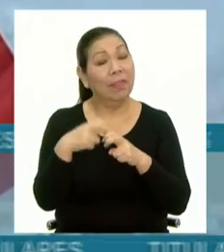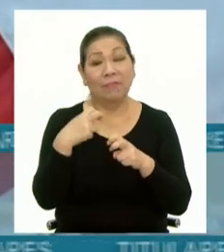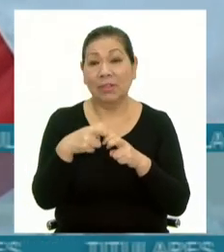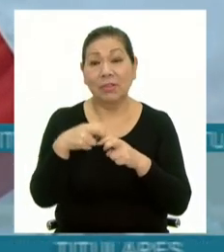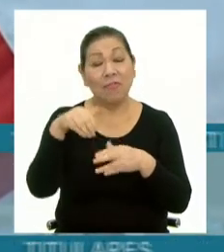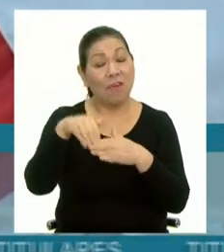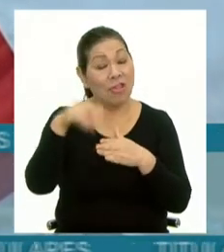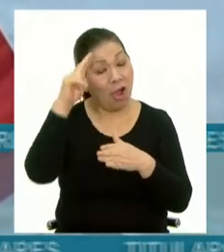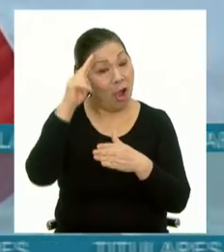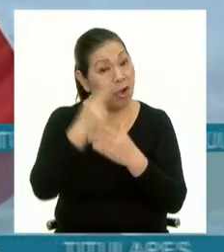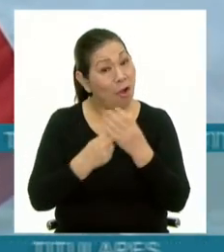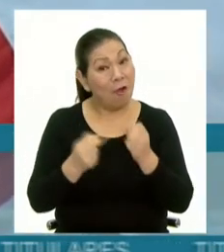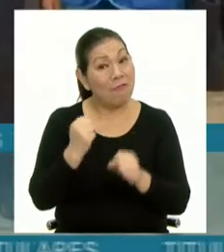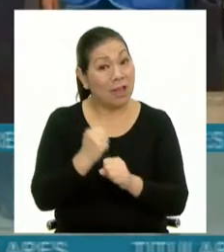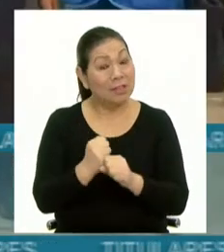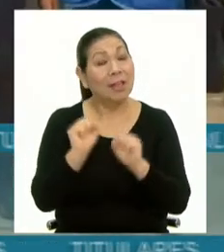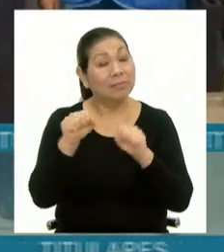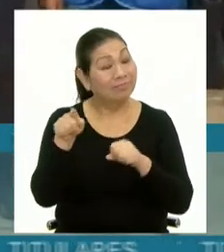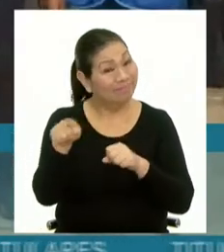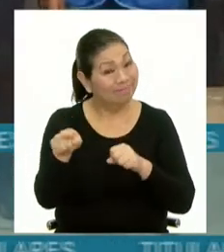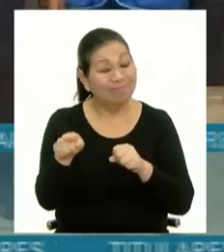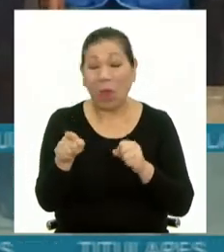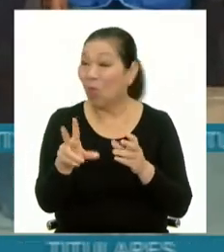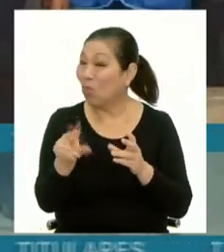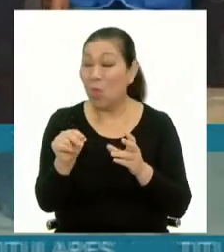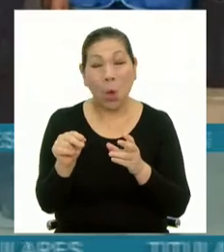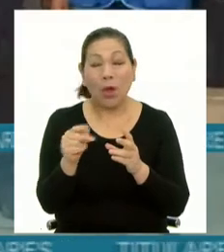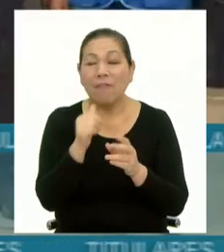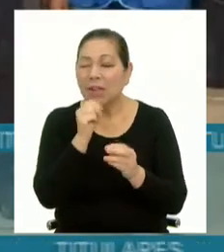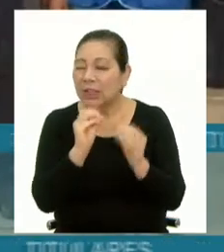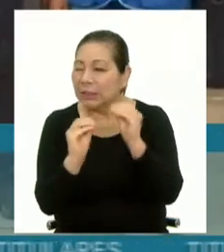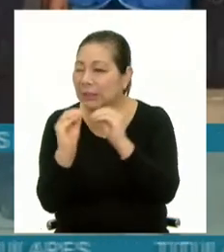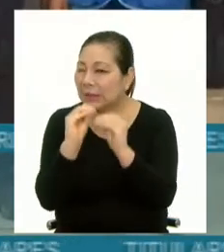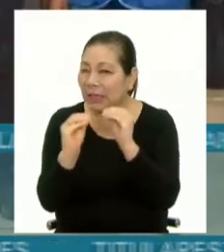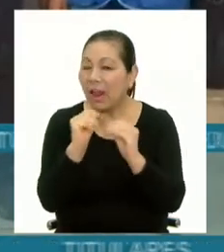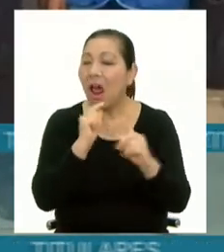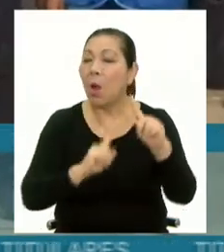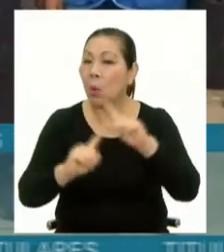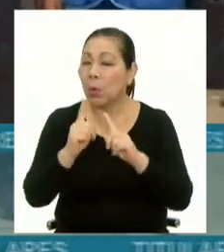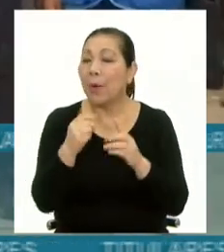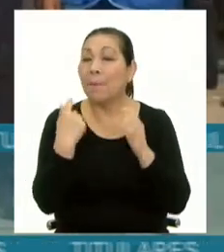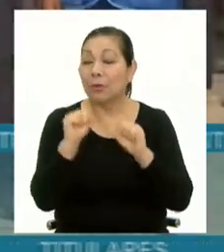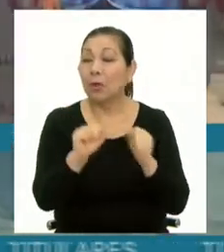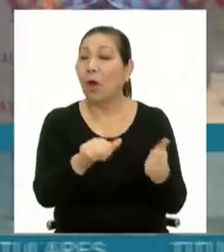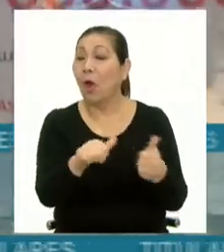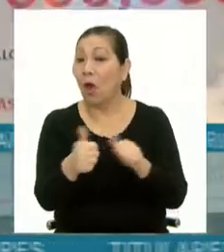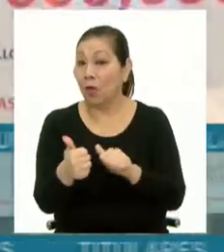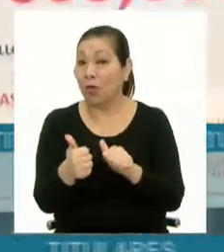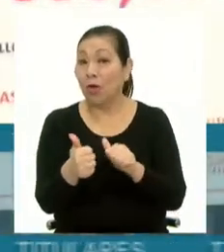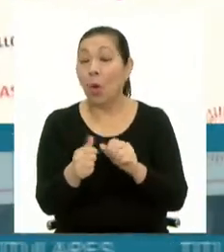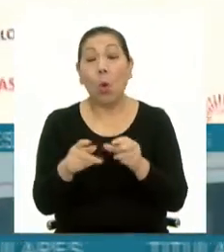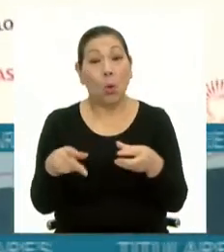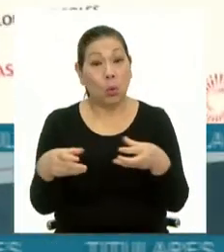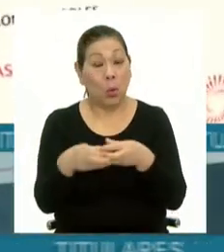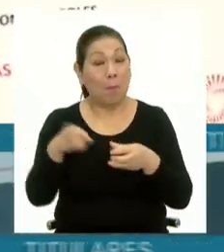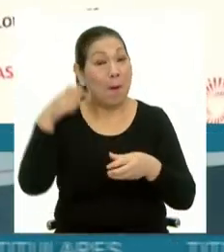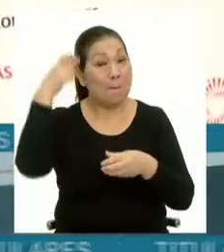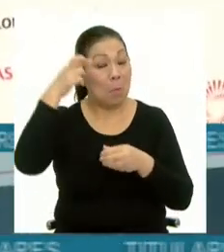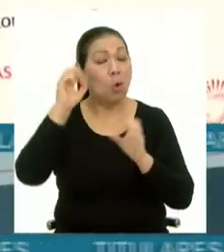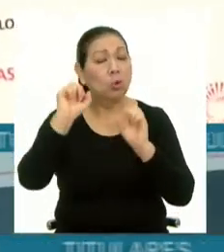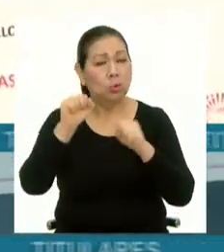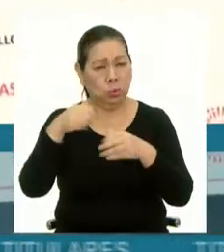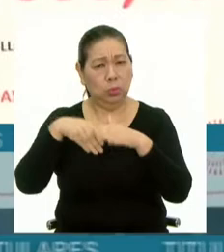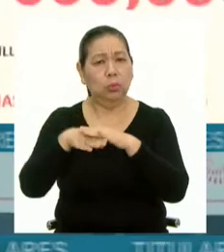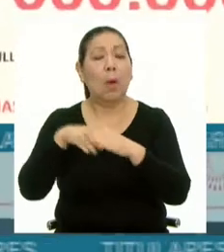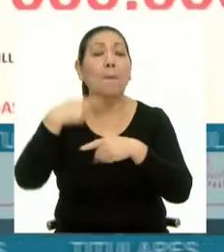el voto de confianza si jefe de Estado no hace ajustes en el gabinete. Por otro lado, dijo que Fuerza Popular participará